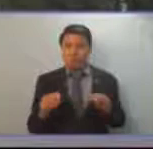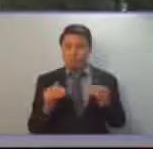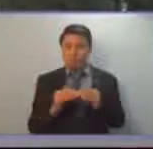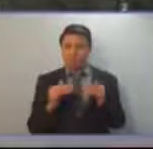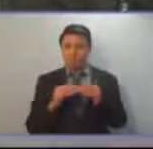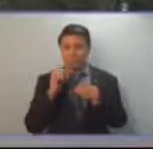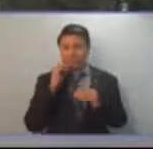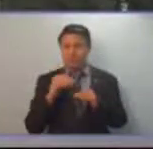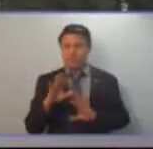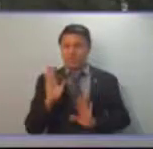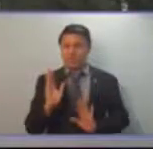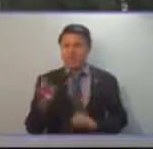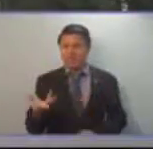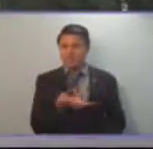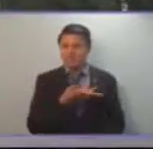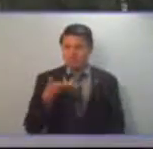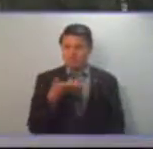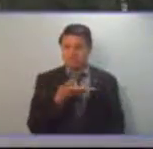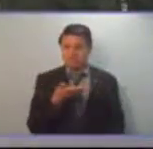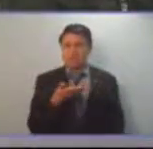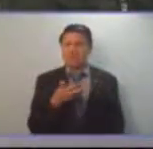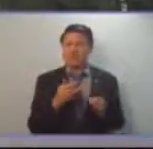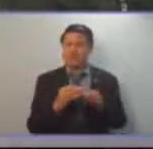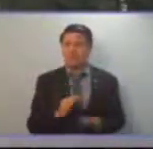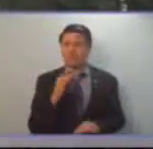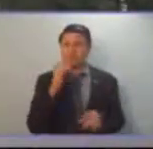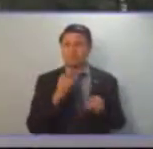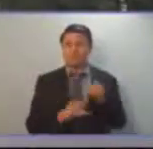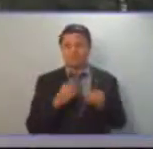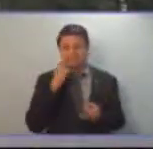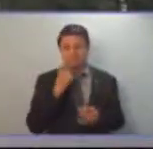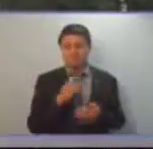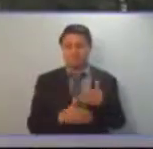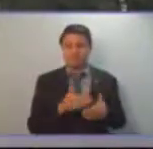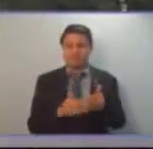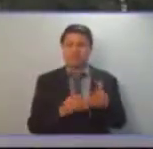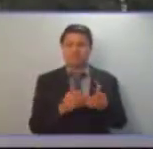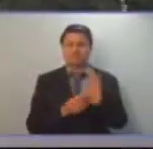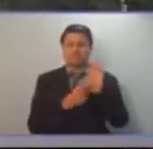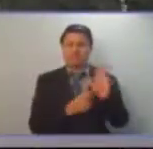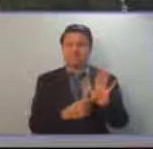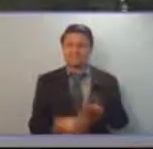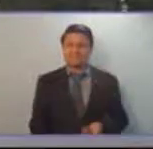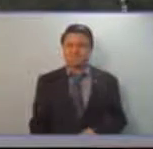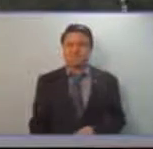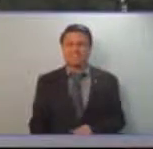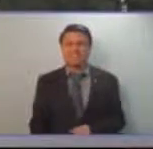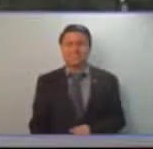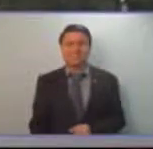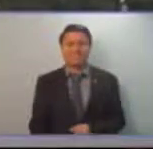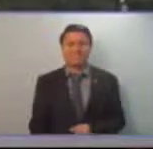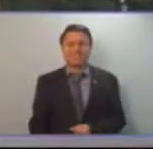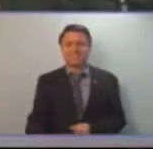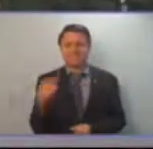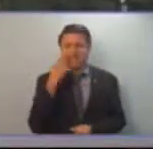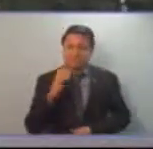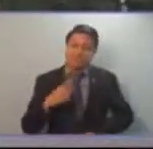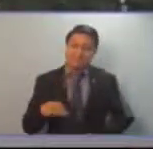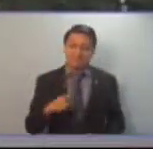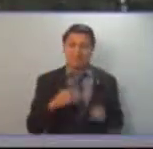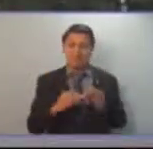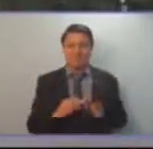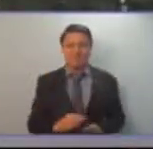los partidos tienen unos plazos para hacer esos procesos de elecciones internas, en el caso de las elecciones